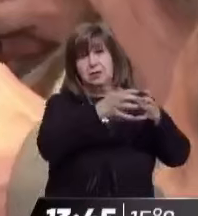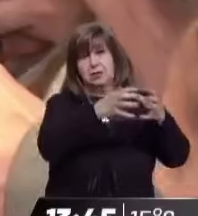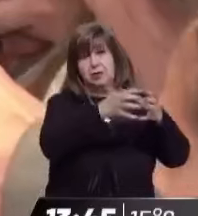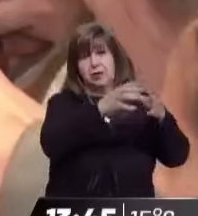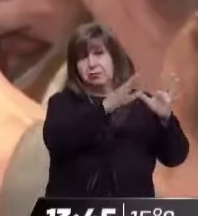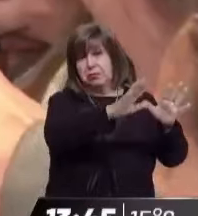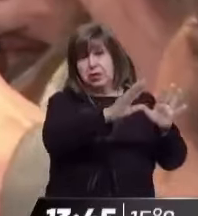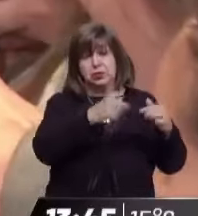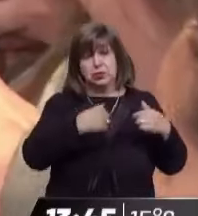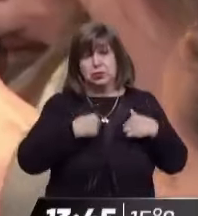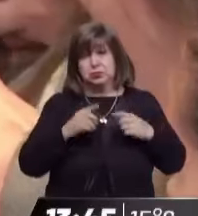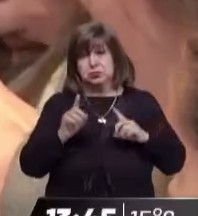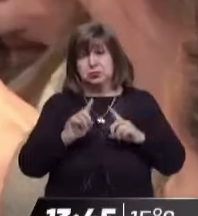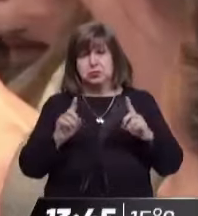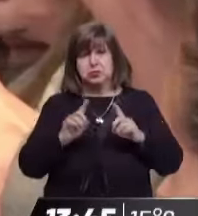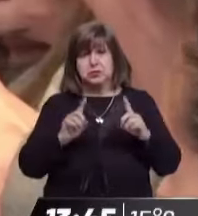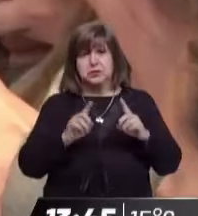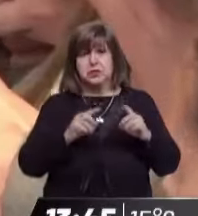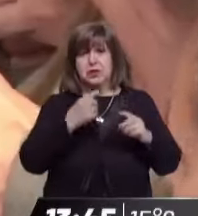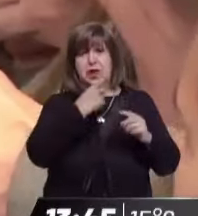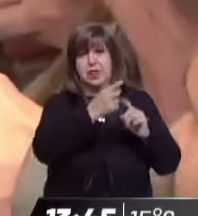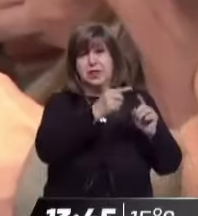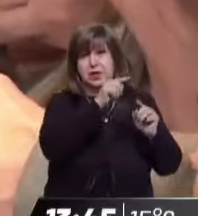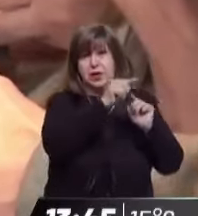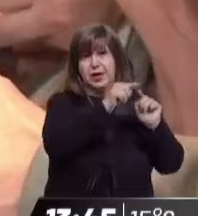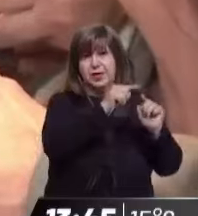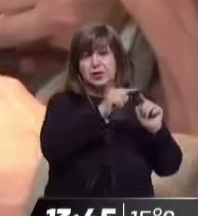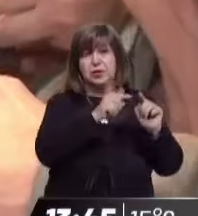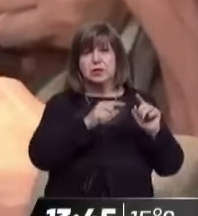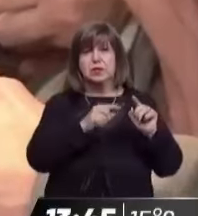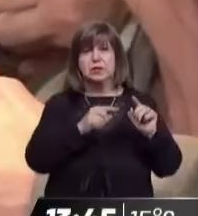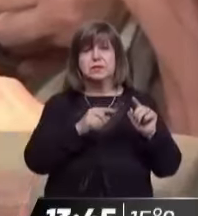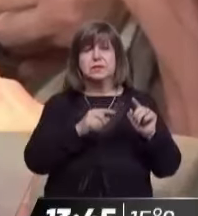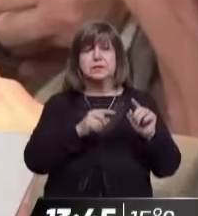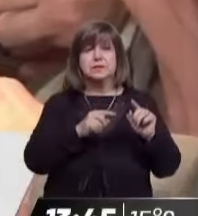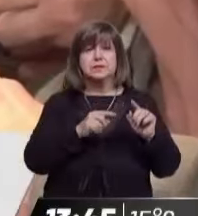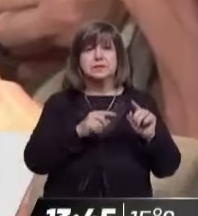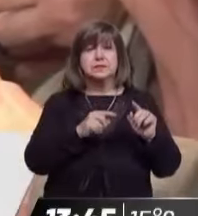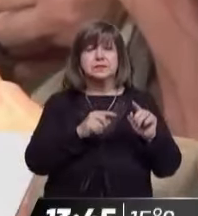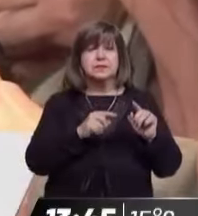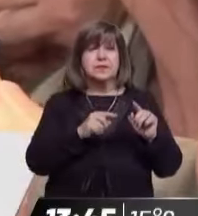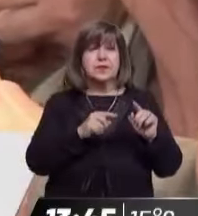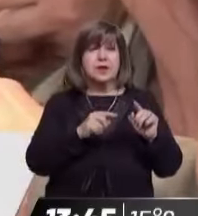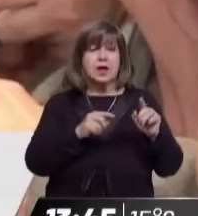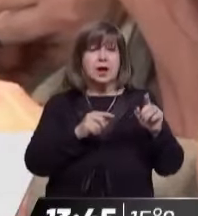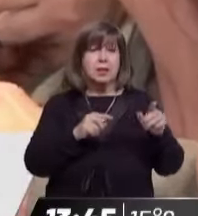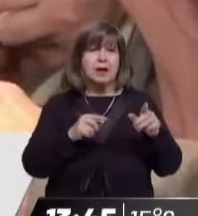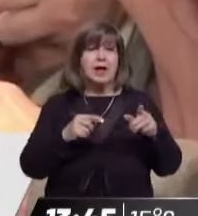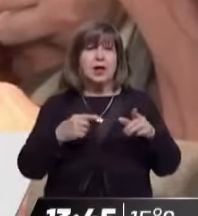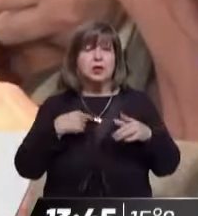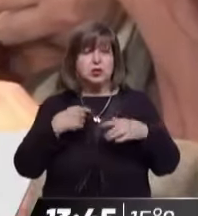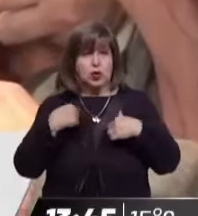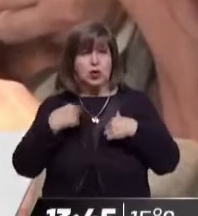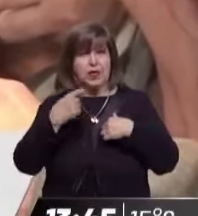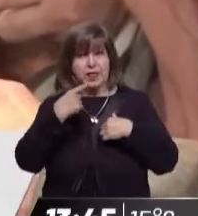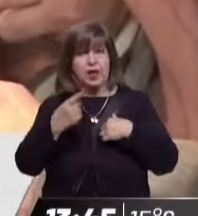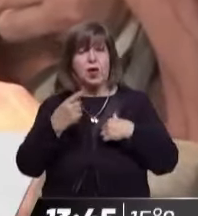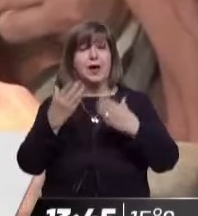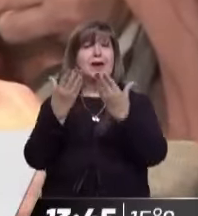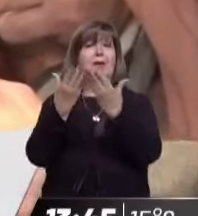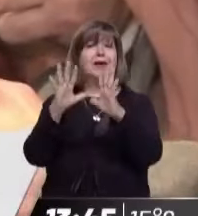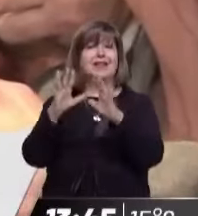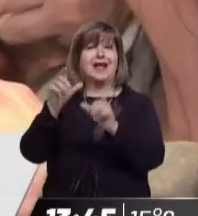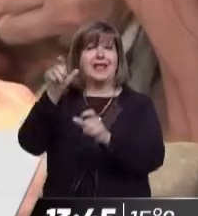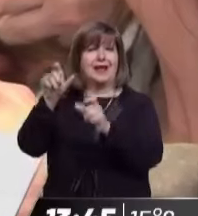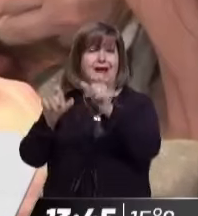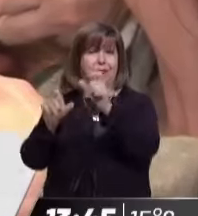tienen que hacerse cargo de lo que hacen. Ahora, desde la perspectiva de la libertad de las personas,